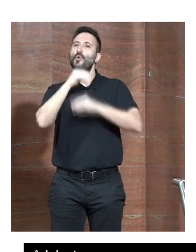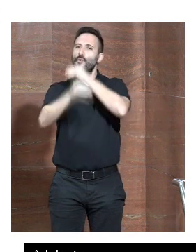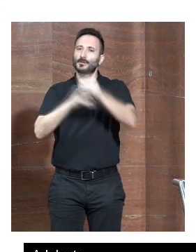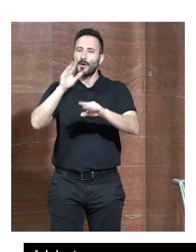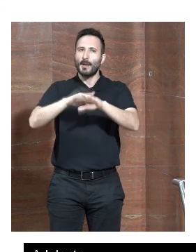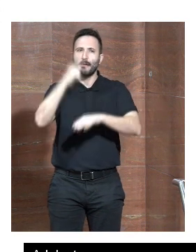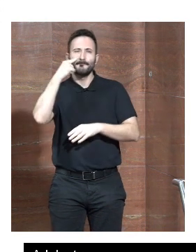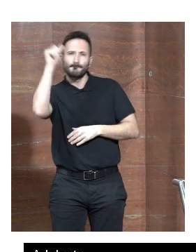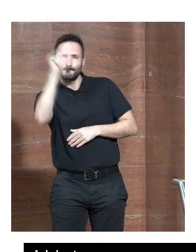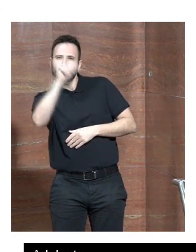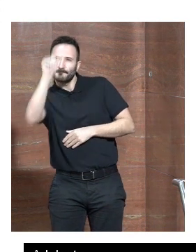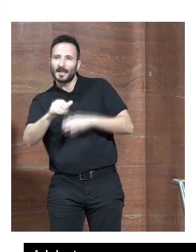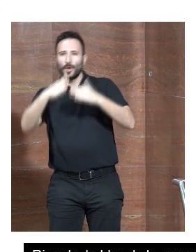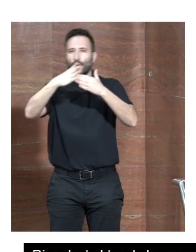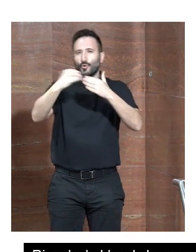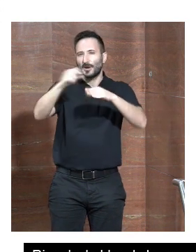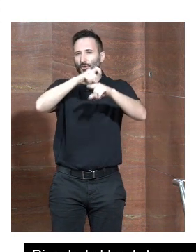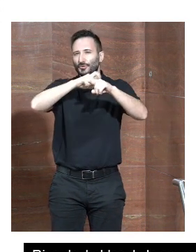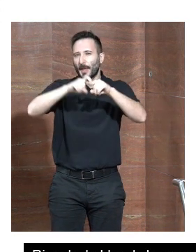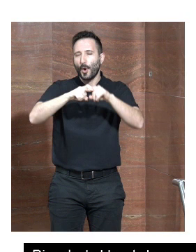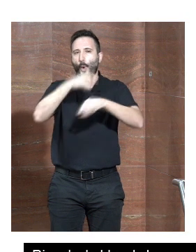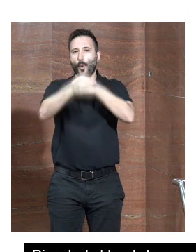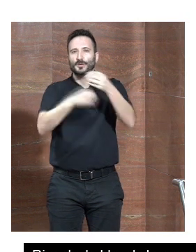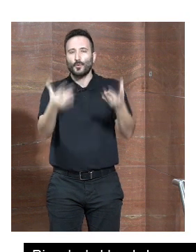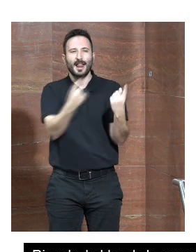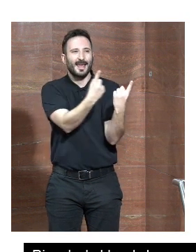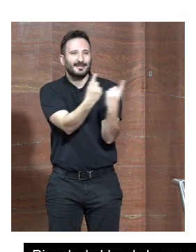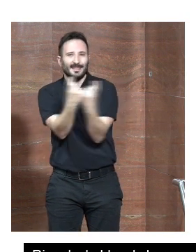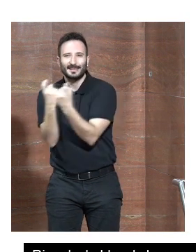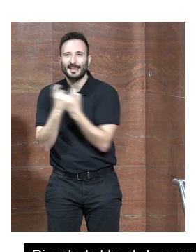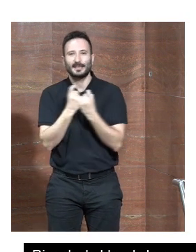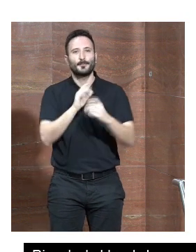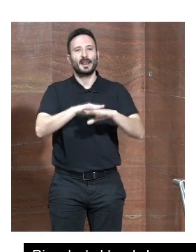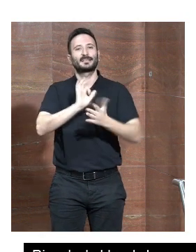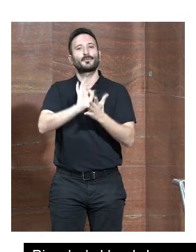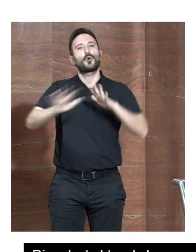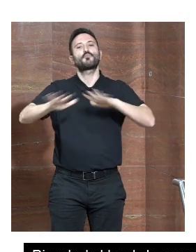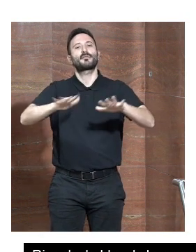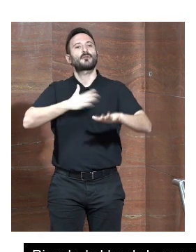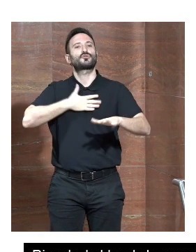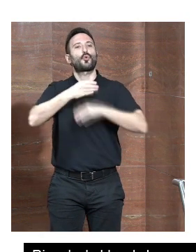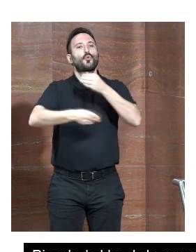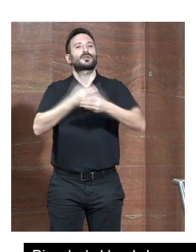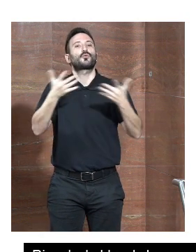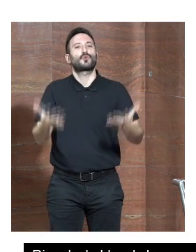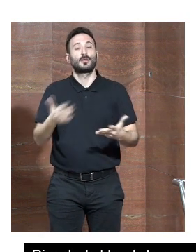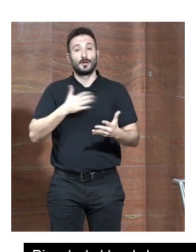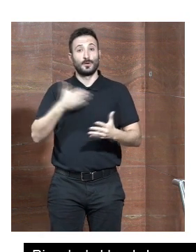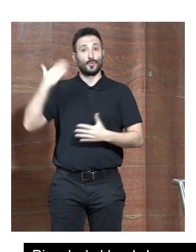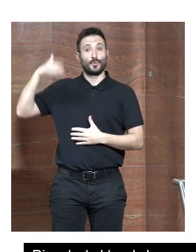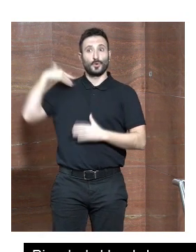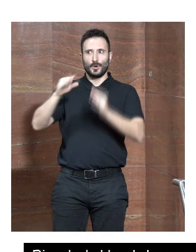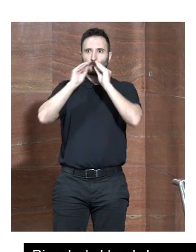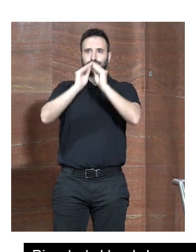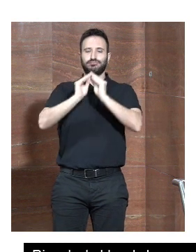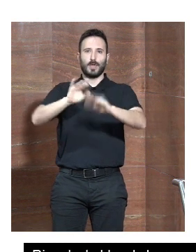una observación de qué tipo de usuario, qué necesidades utilizan nuestros servicios de movilidad. Tuvimos que montar un